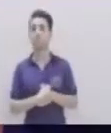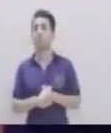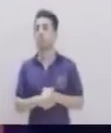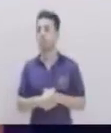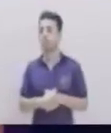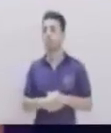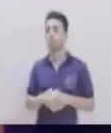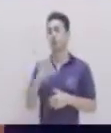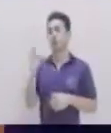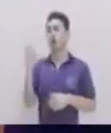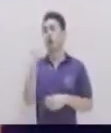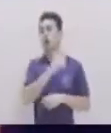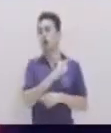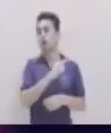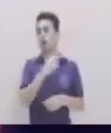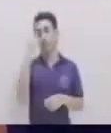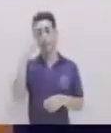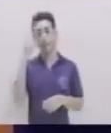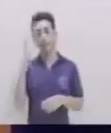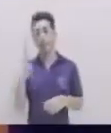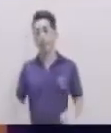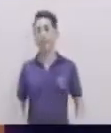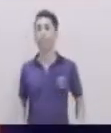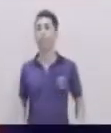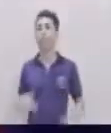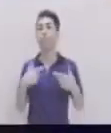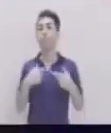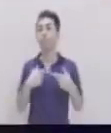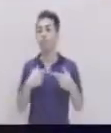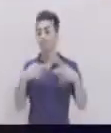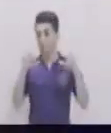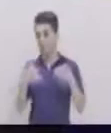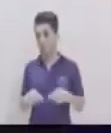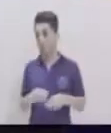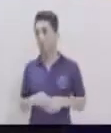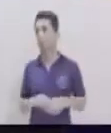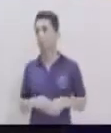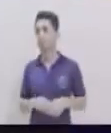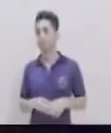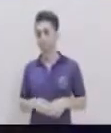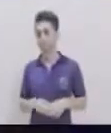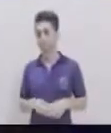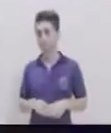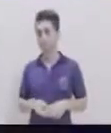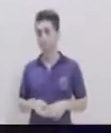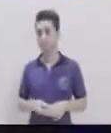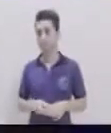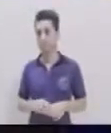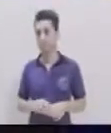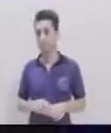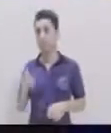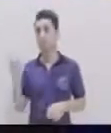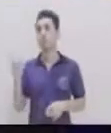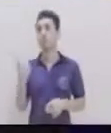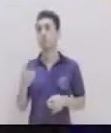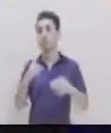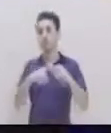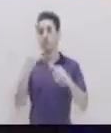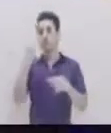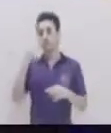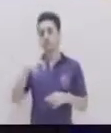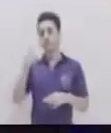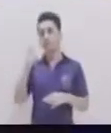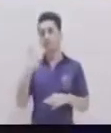en Xinka, al oeste, le decimos Yahuacpari. En el oeste, según nuestra cosmovisión, es en donde